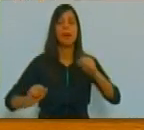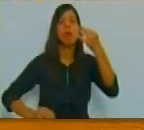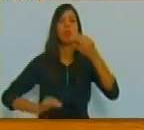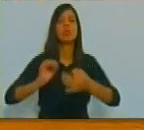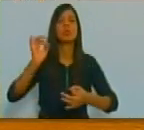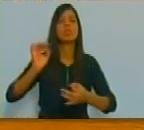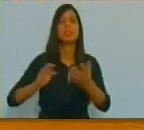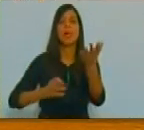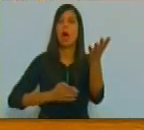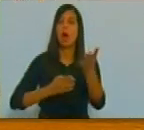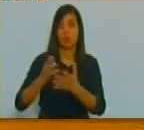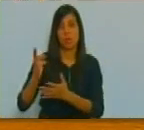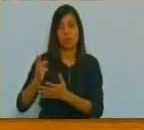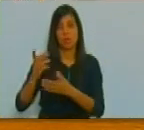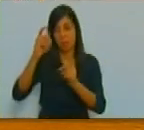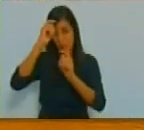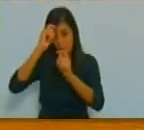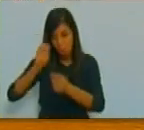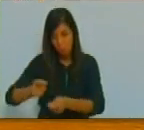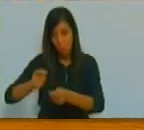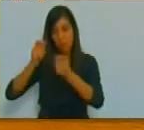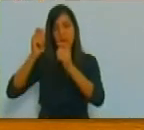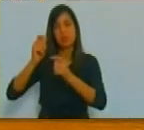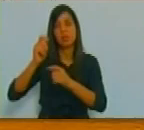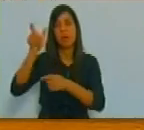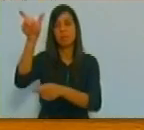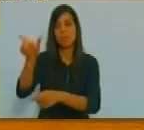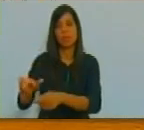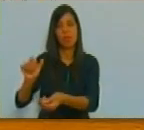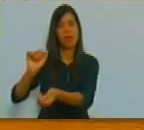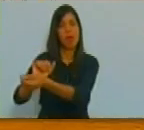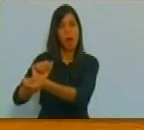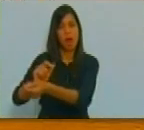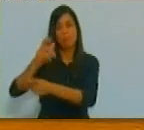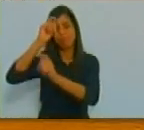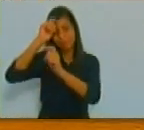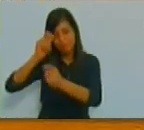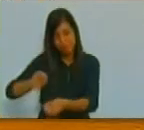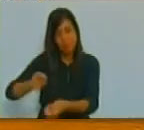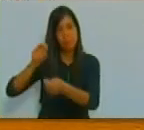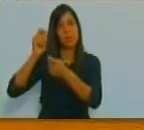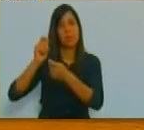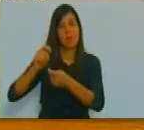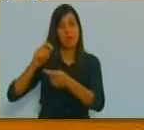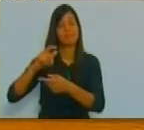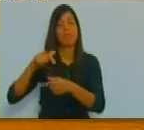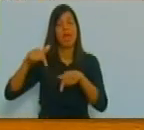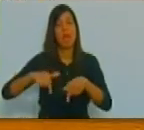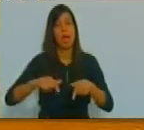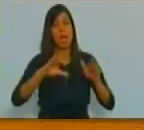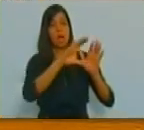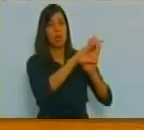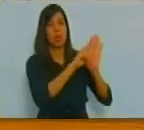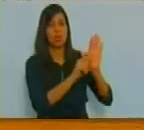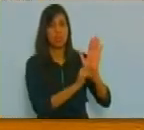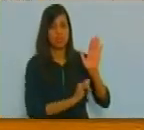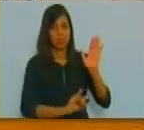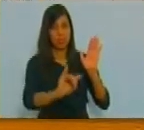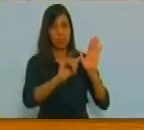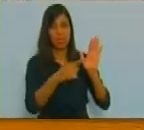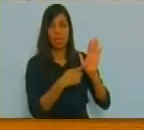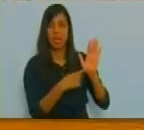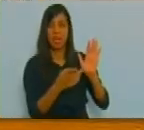dignifica al ser humano que está privado de libertad pero aquí en esta constituyente está la garantía